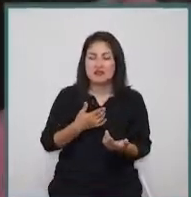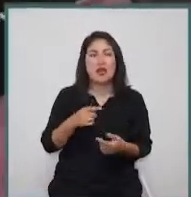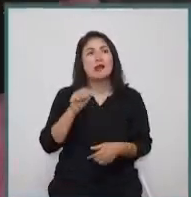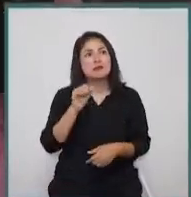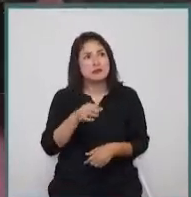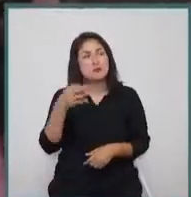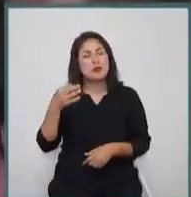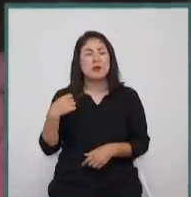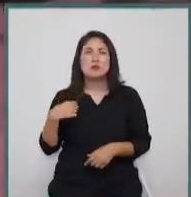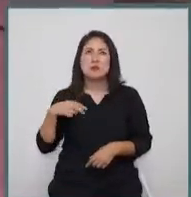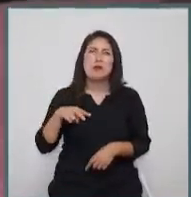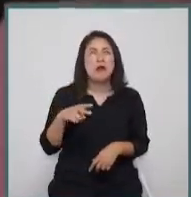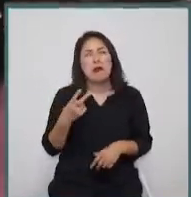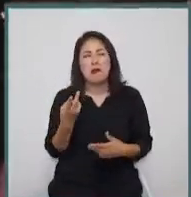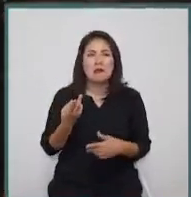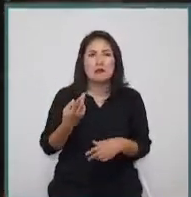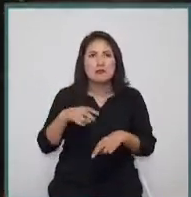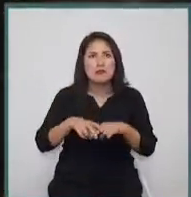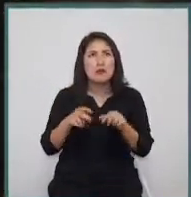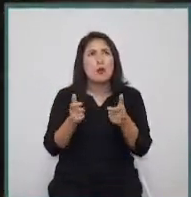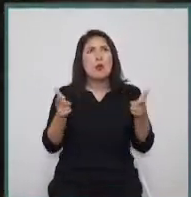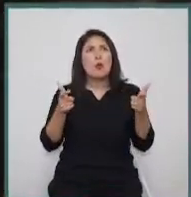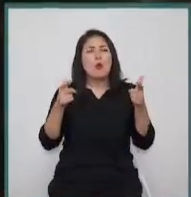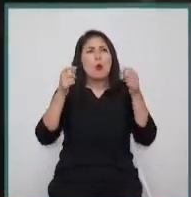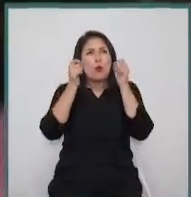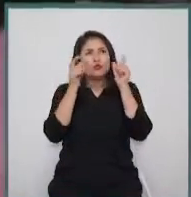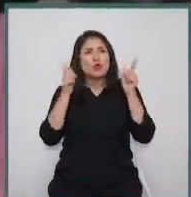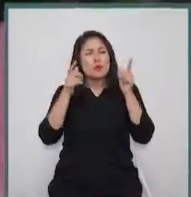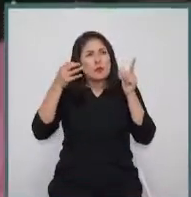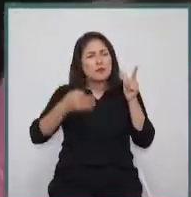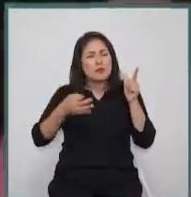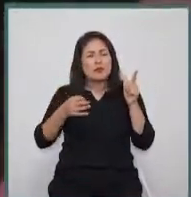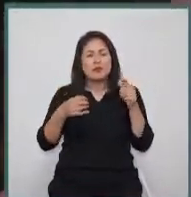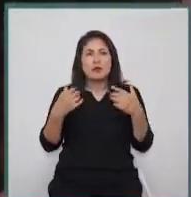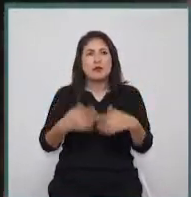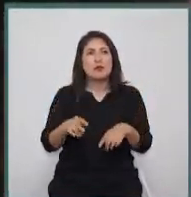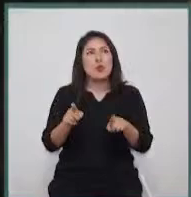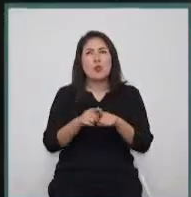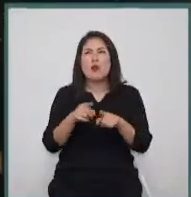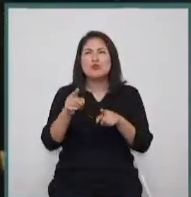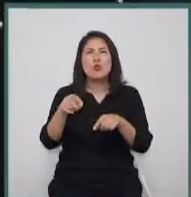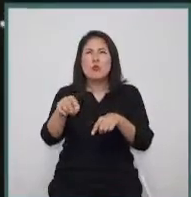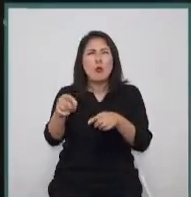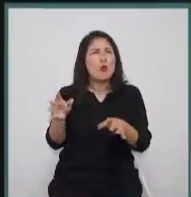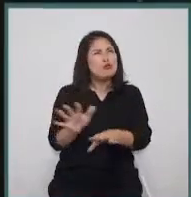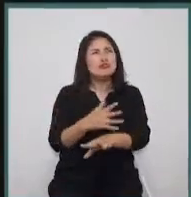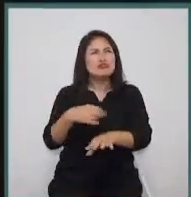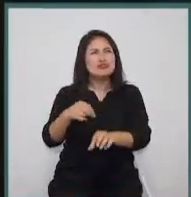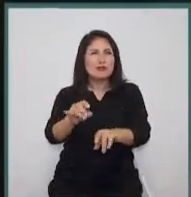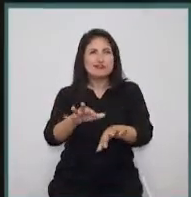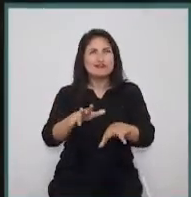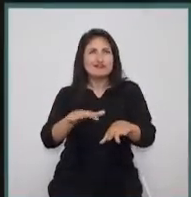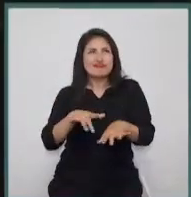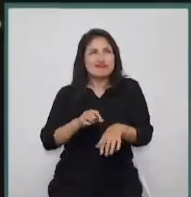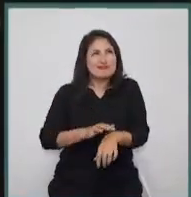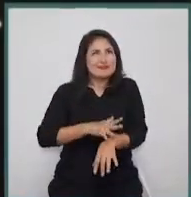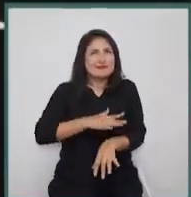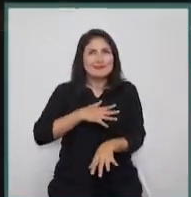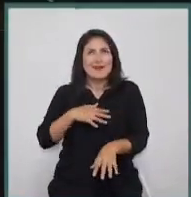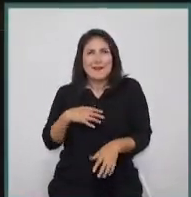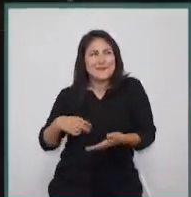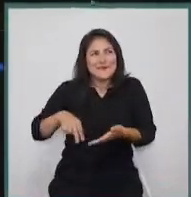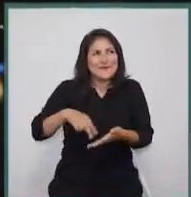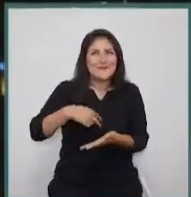Así. Sí, exacto. Pero realmente quedó espectacular. Incluso nos contagió las ganas de querer